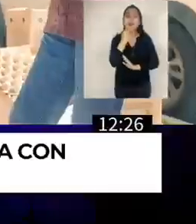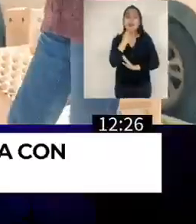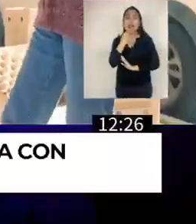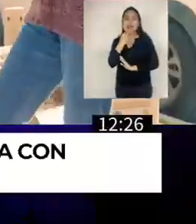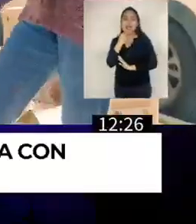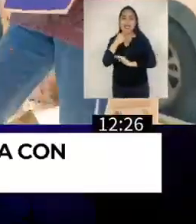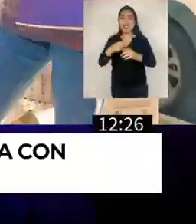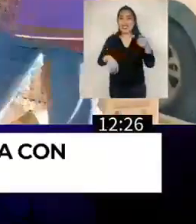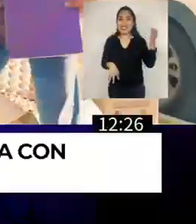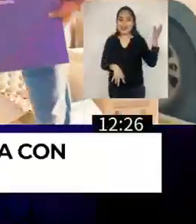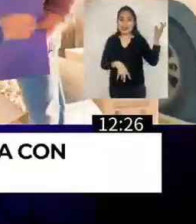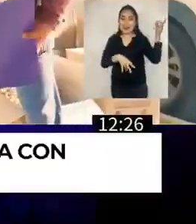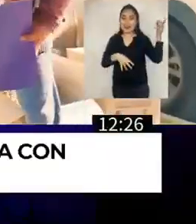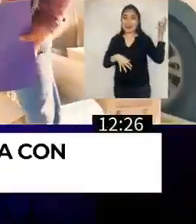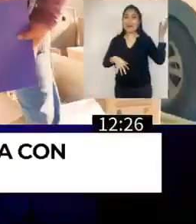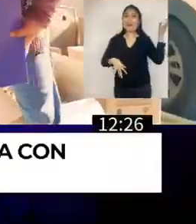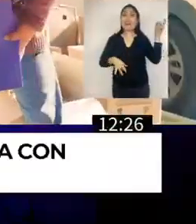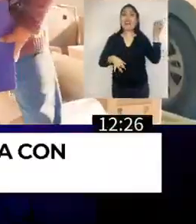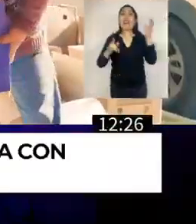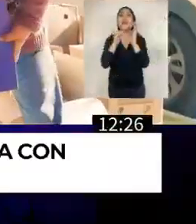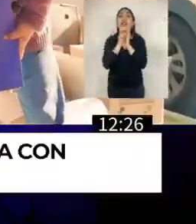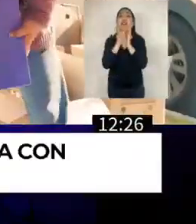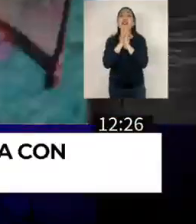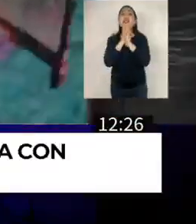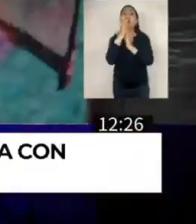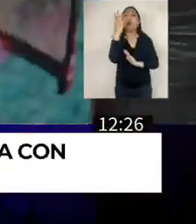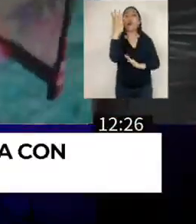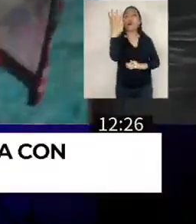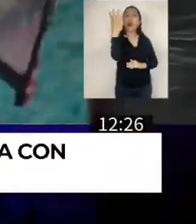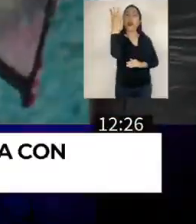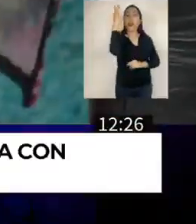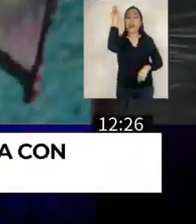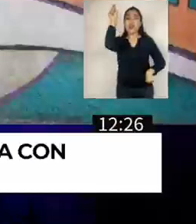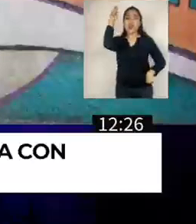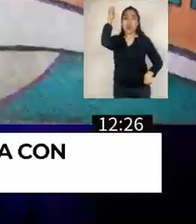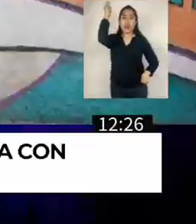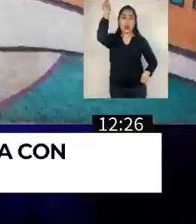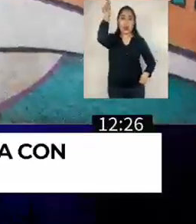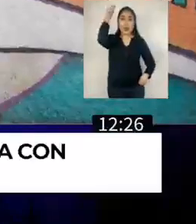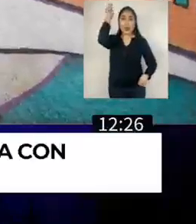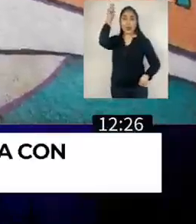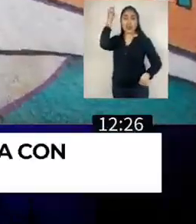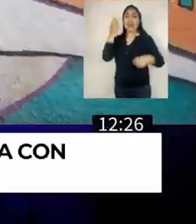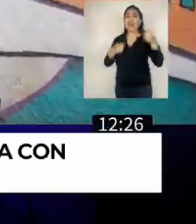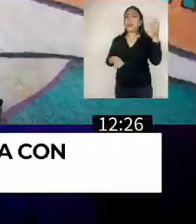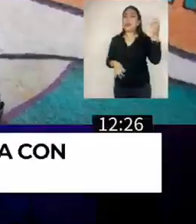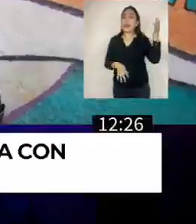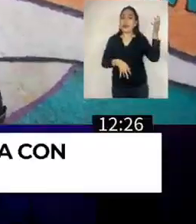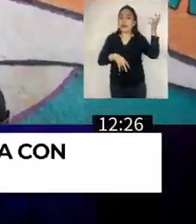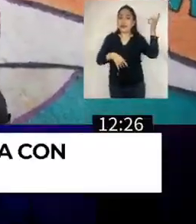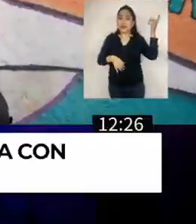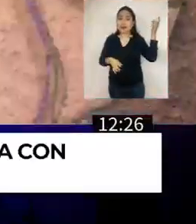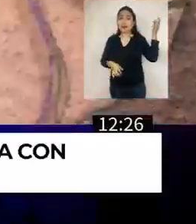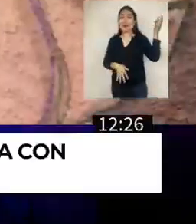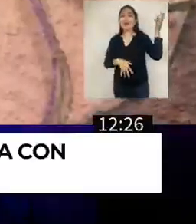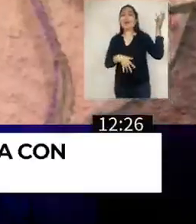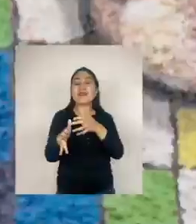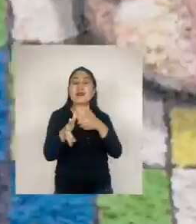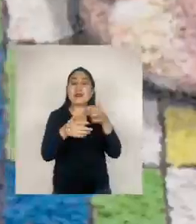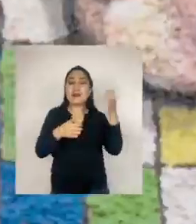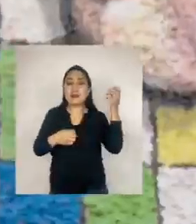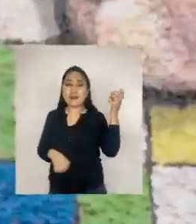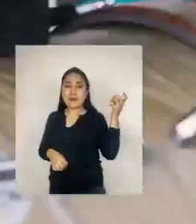tres cuecas. Tocamos tres veces la misma, pero no importa. Ahí vamos, nos vamos con la cueca ciudadana del apruebo. Hasta mañana, que estén muy bien.